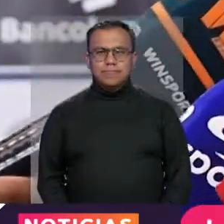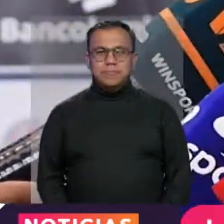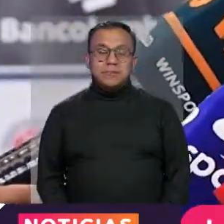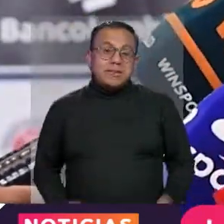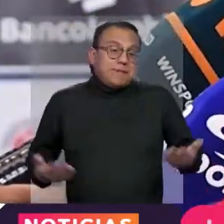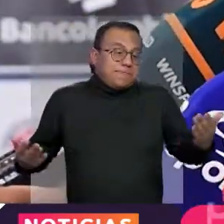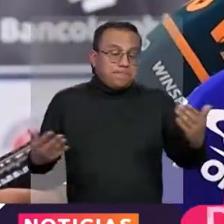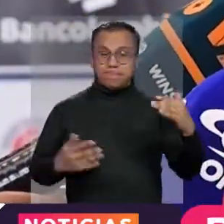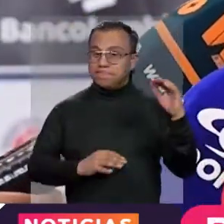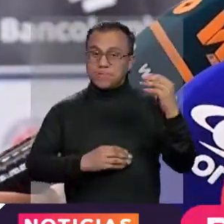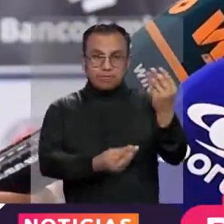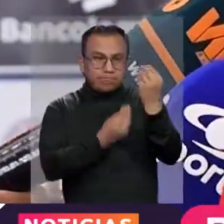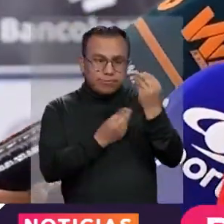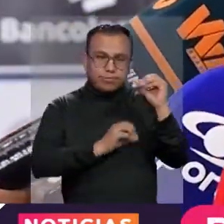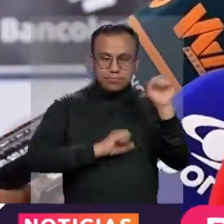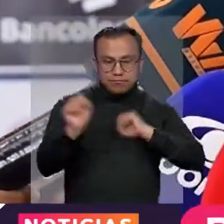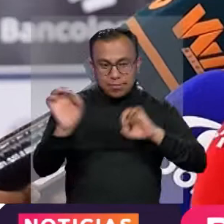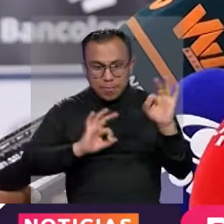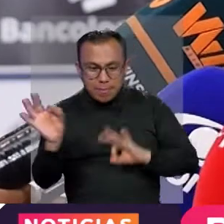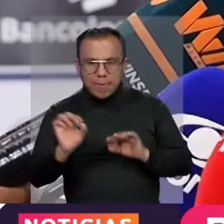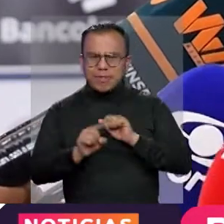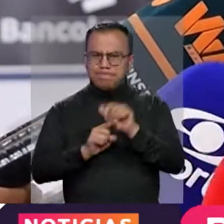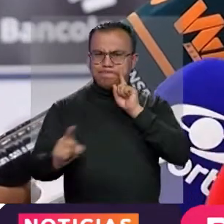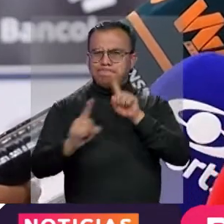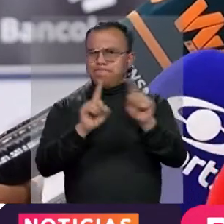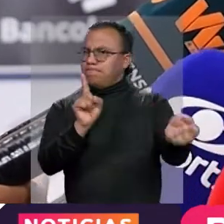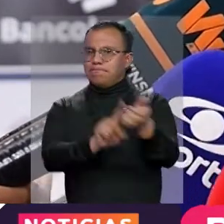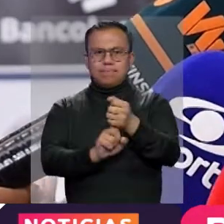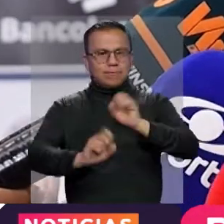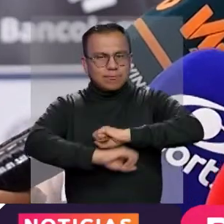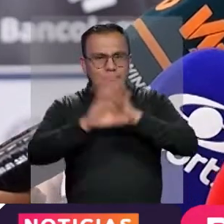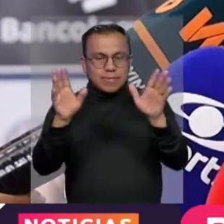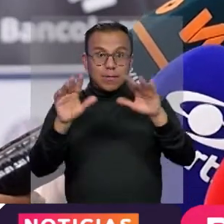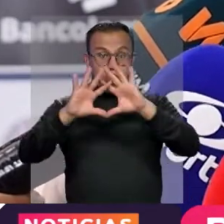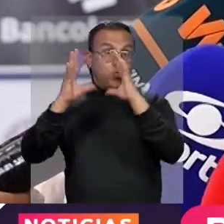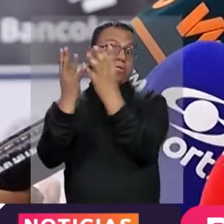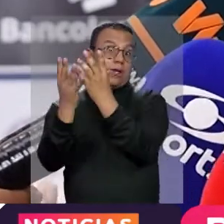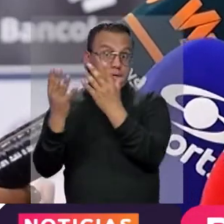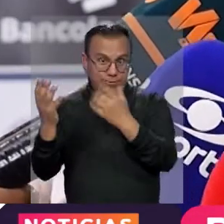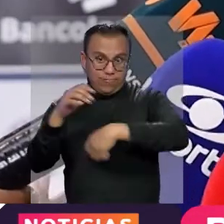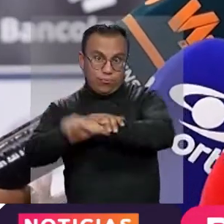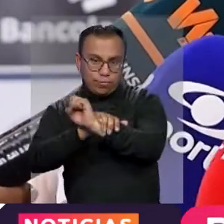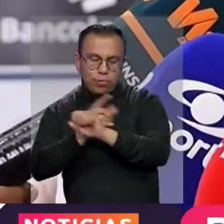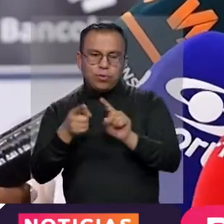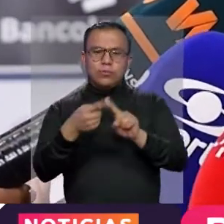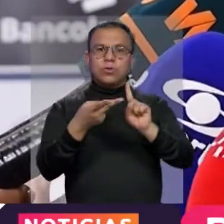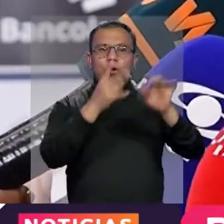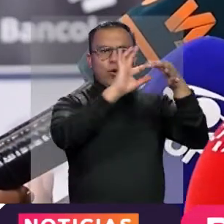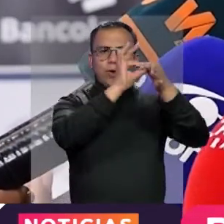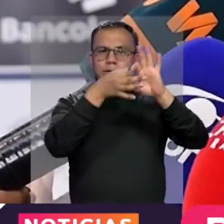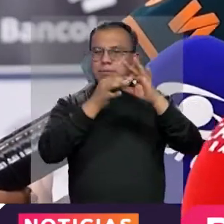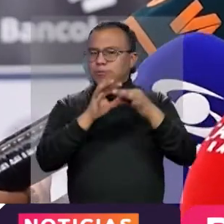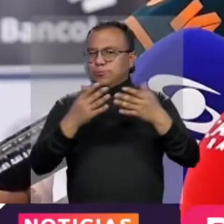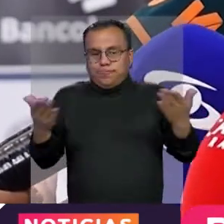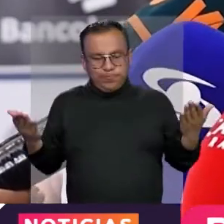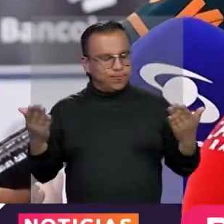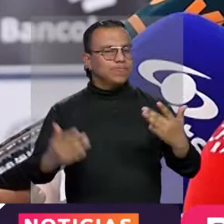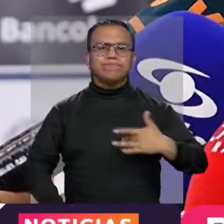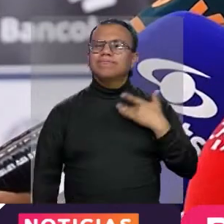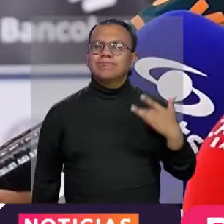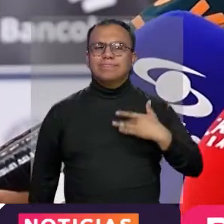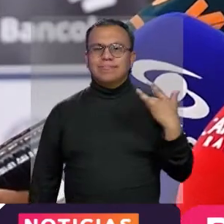Bueno, nos seguimos preparando, el objetivo está claro, tenemos mundial, tenemos olímpicos y yo siento